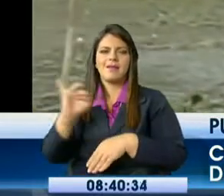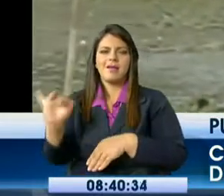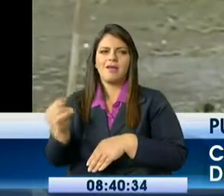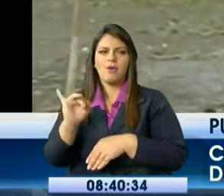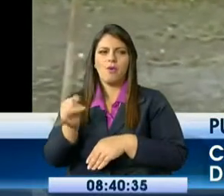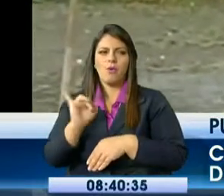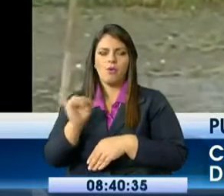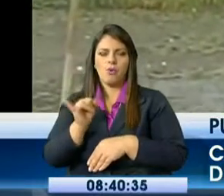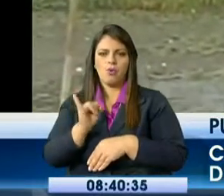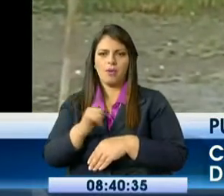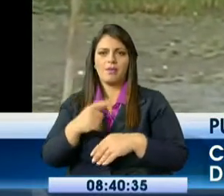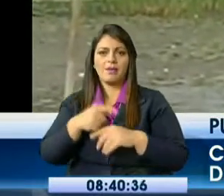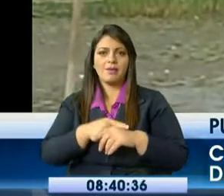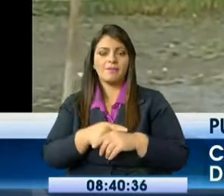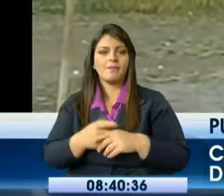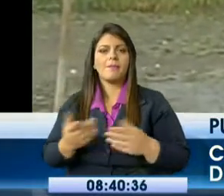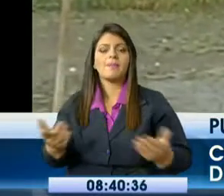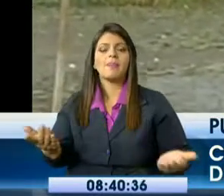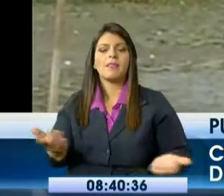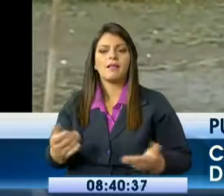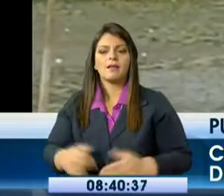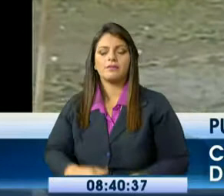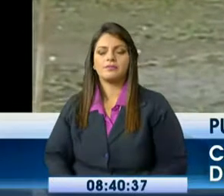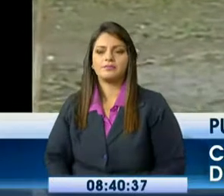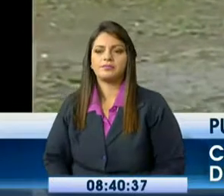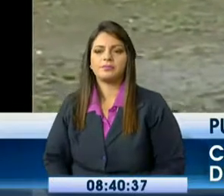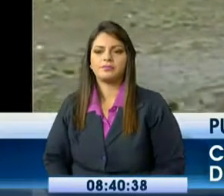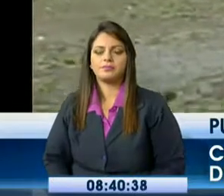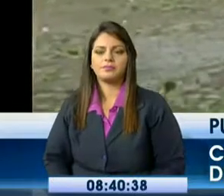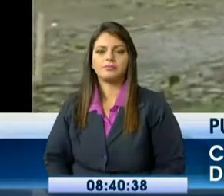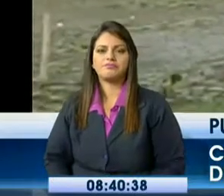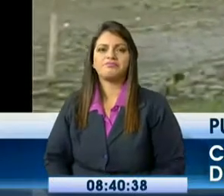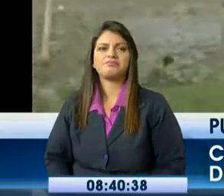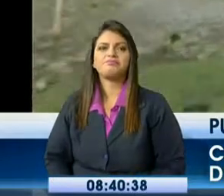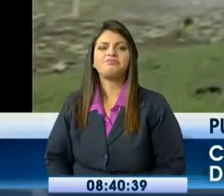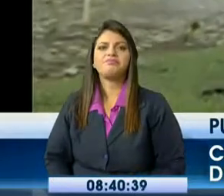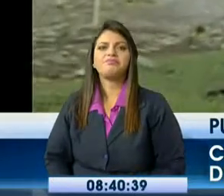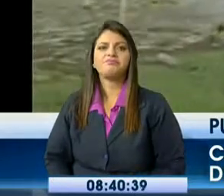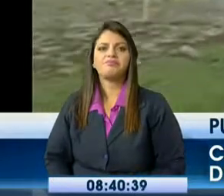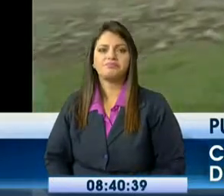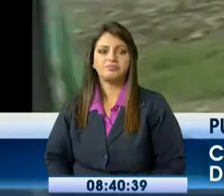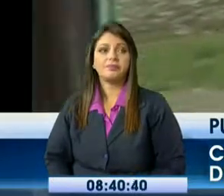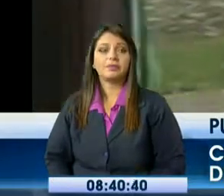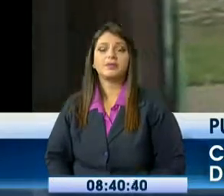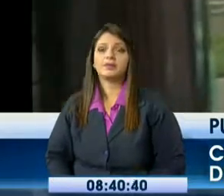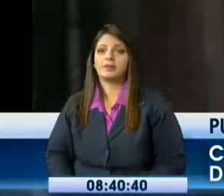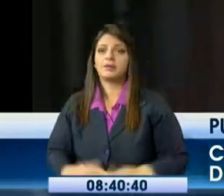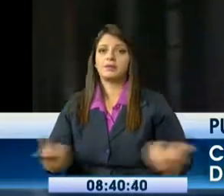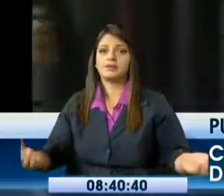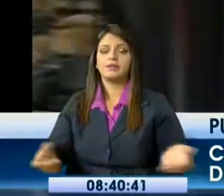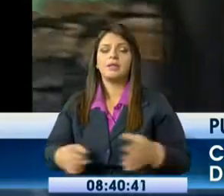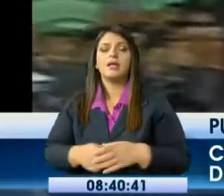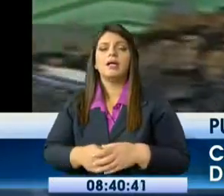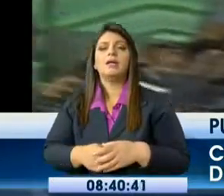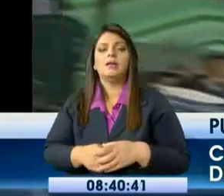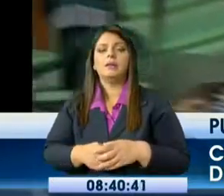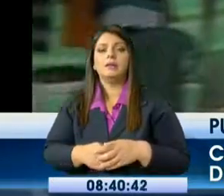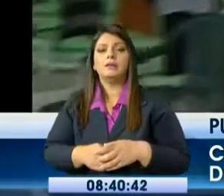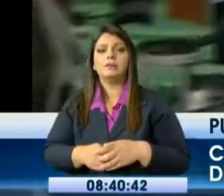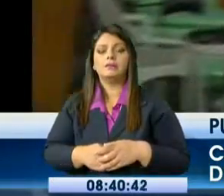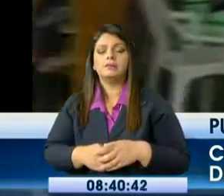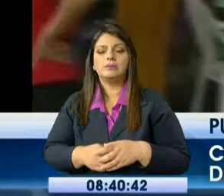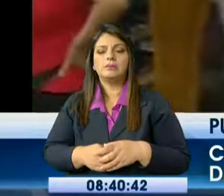con alrededor de 60 personas, tenemos los soportes, documentos soportes, incluso hicimos llegar un bus para que todos los directivos